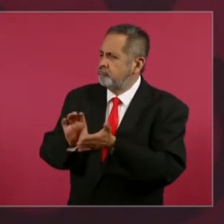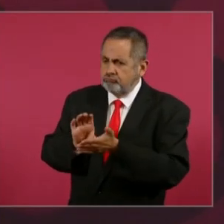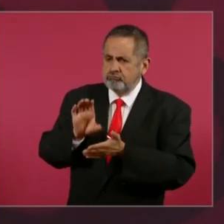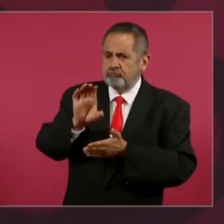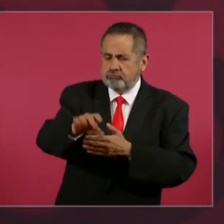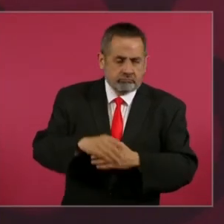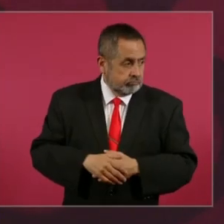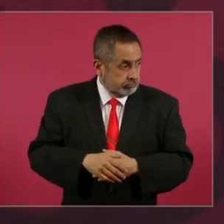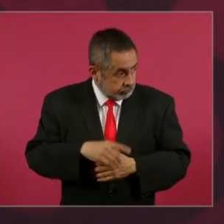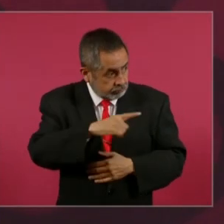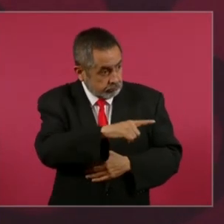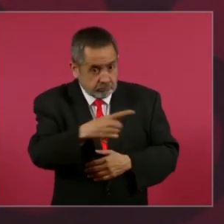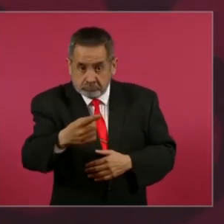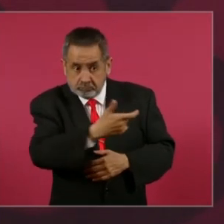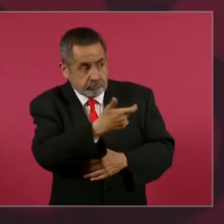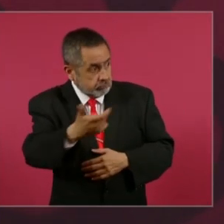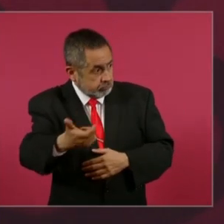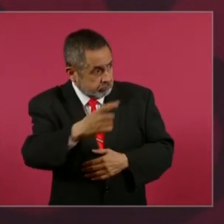que se registre,